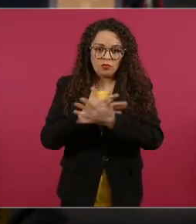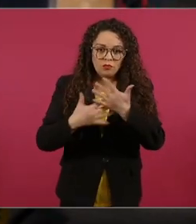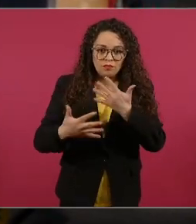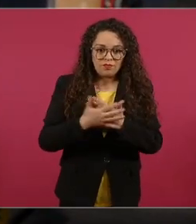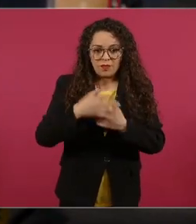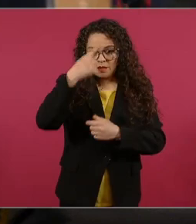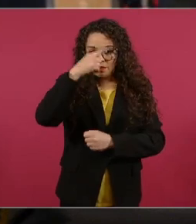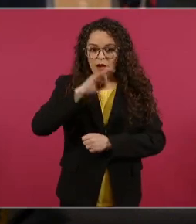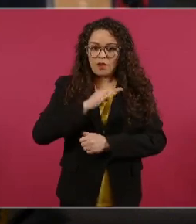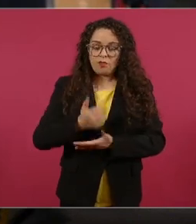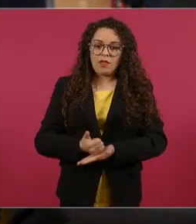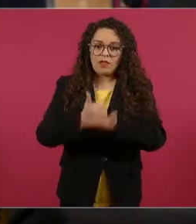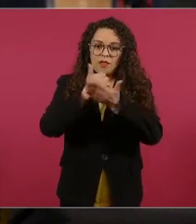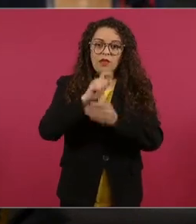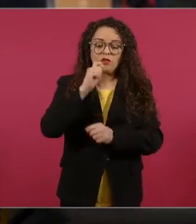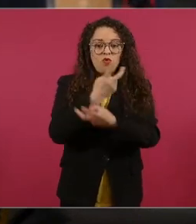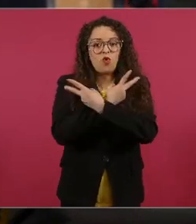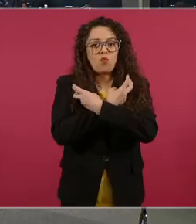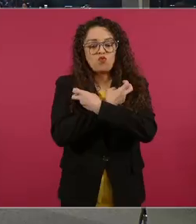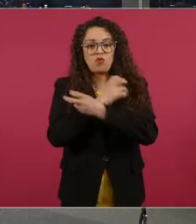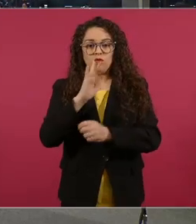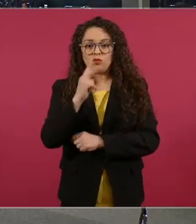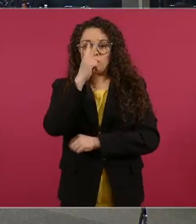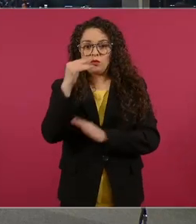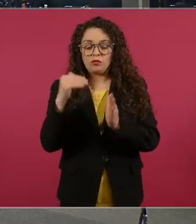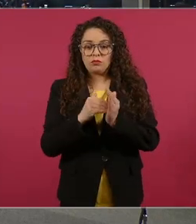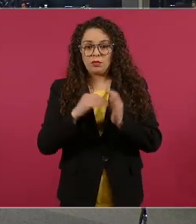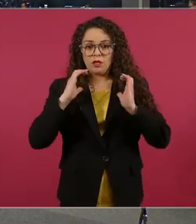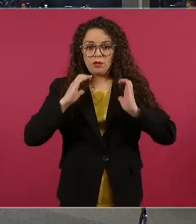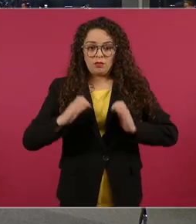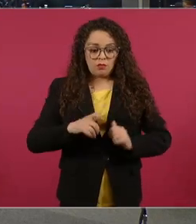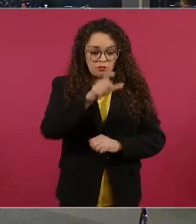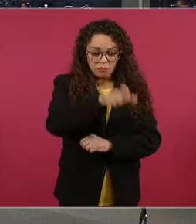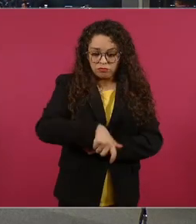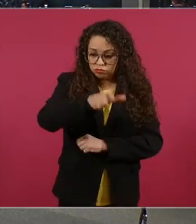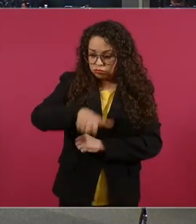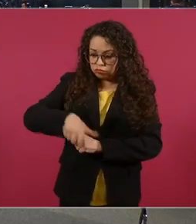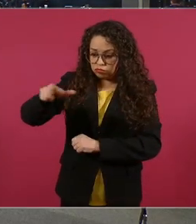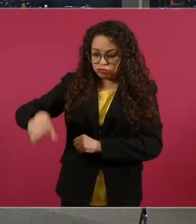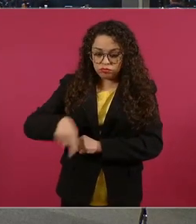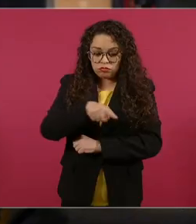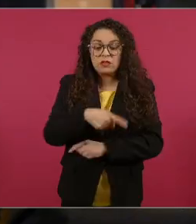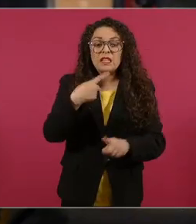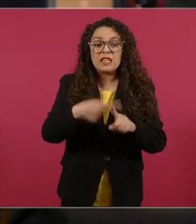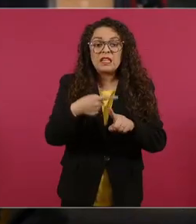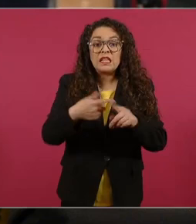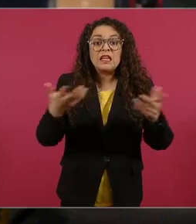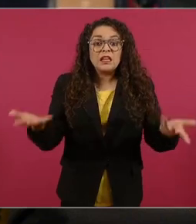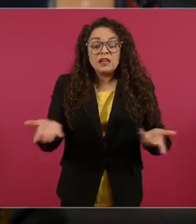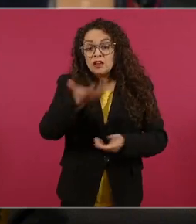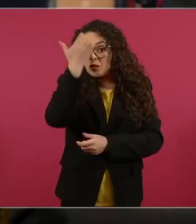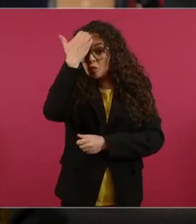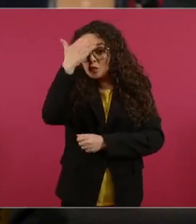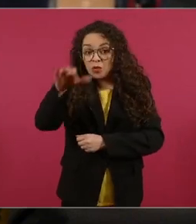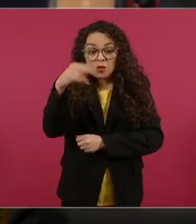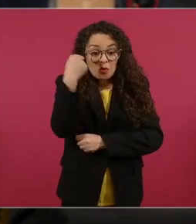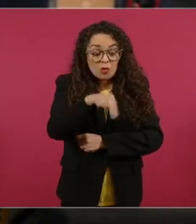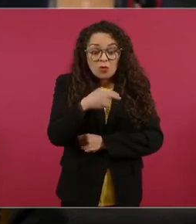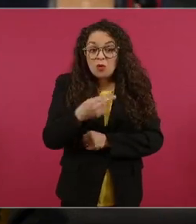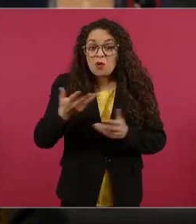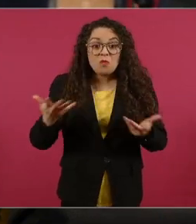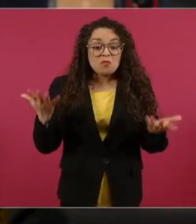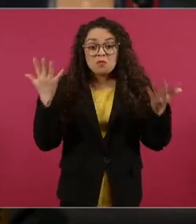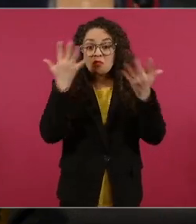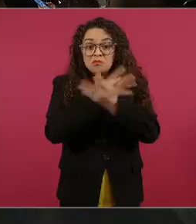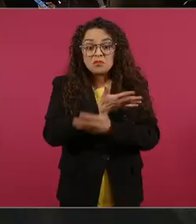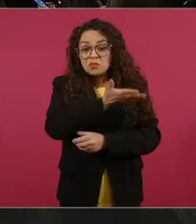de forense, ¿no? Más de 52,000 cuerpos que no tienen nombre y que pueden estar ahí gran parte de los desaparecidos de este